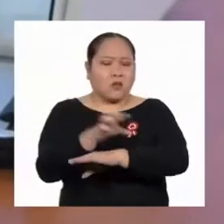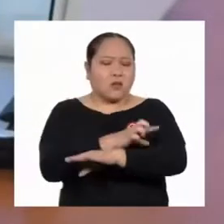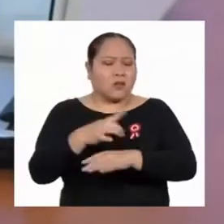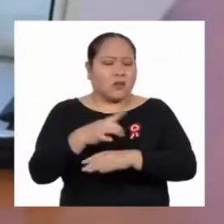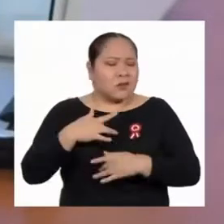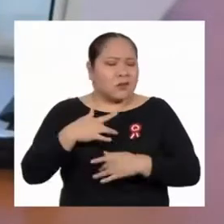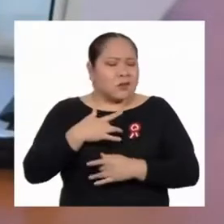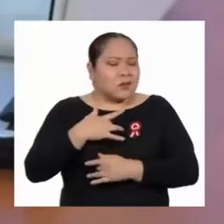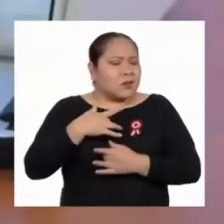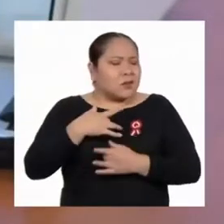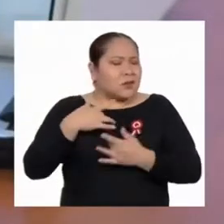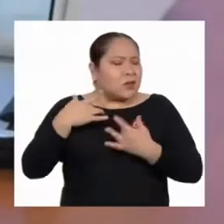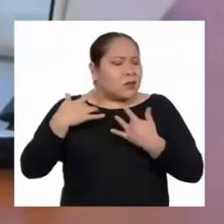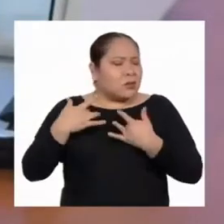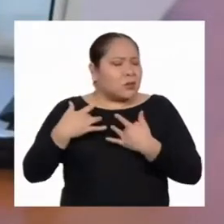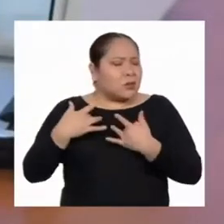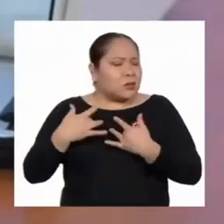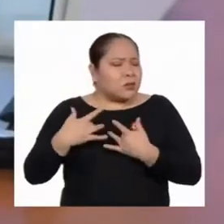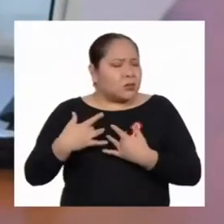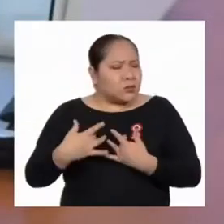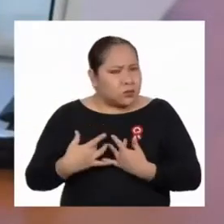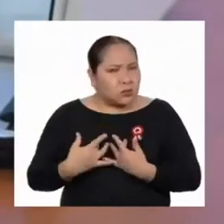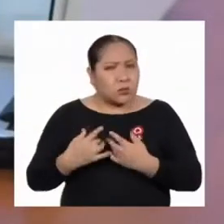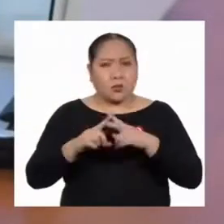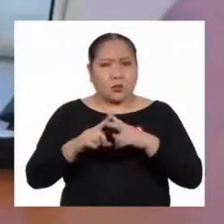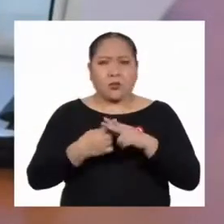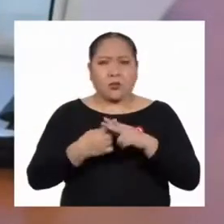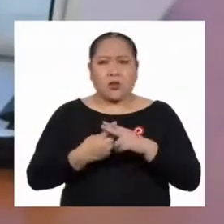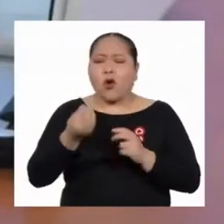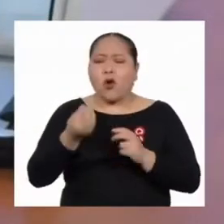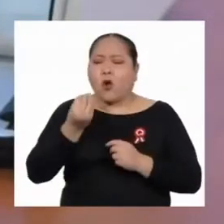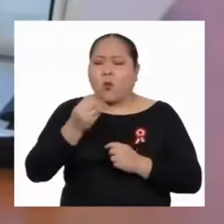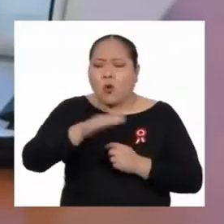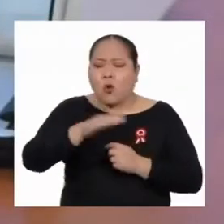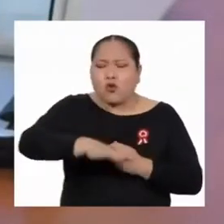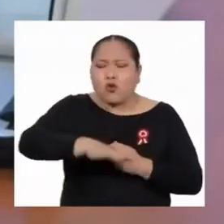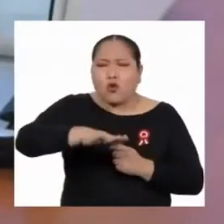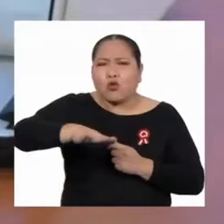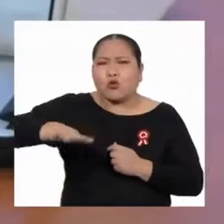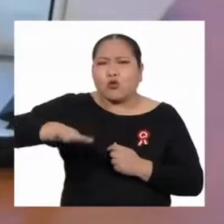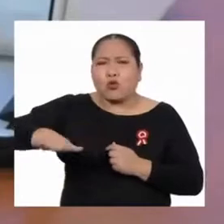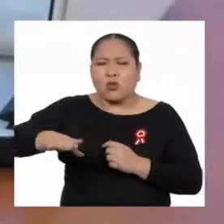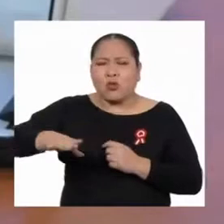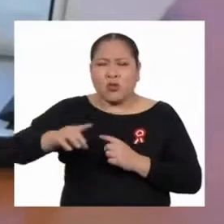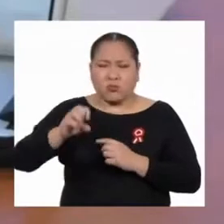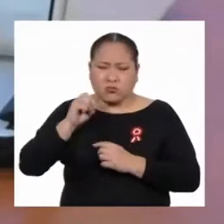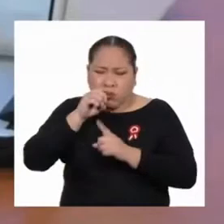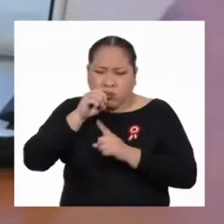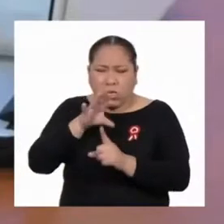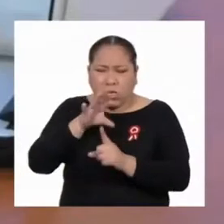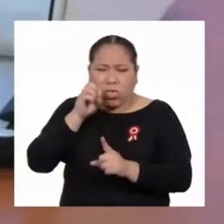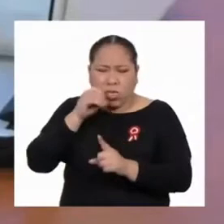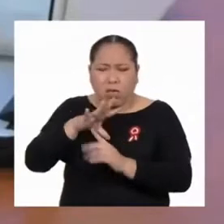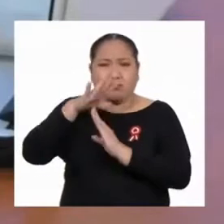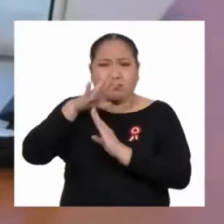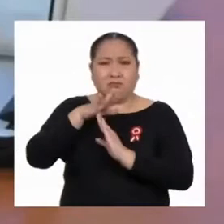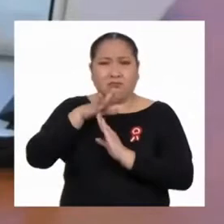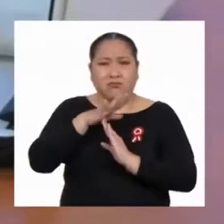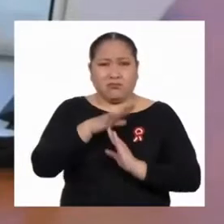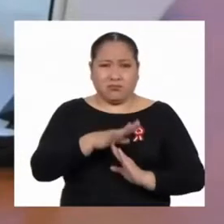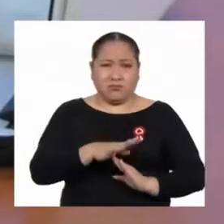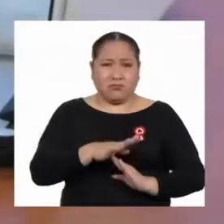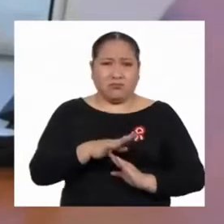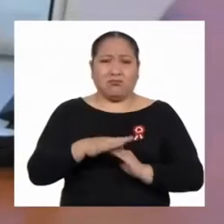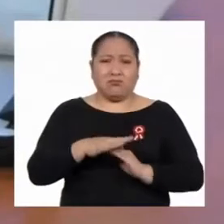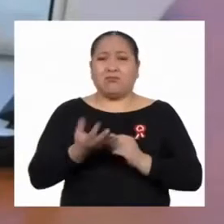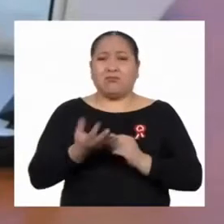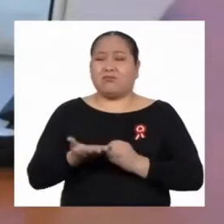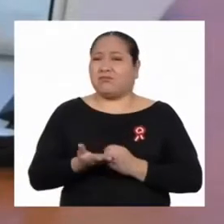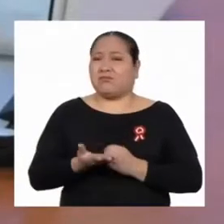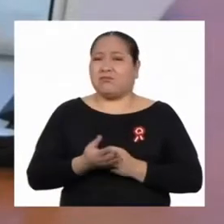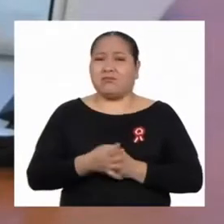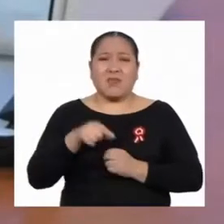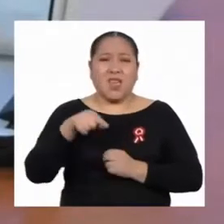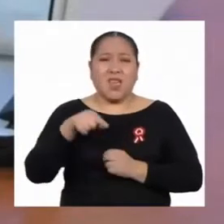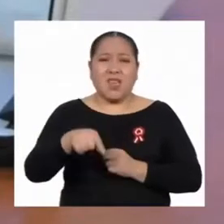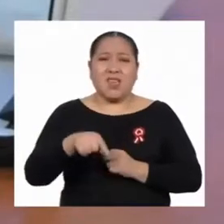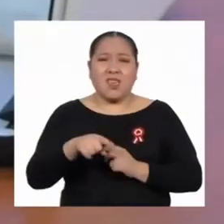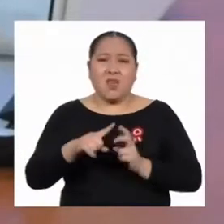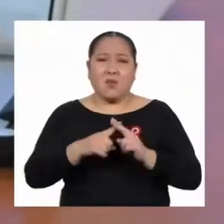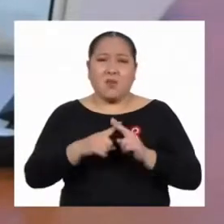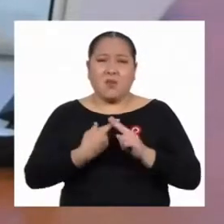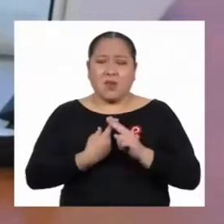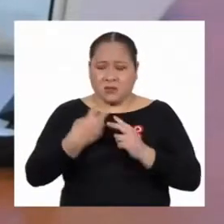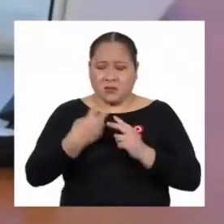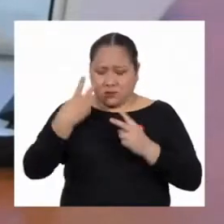tristeza al inicio. ¿Cómo es posible que una niña sea víctima de una situación de discriminación y empiece